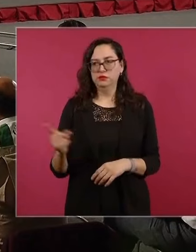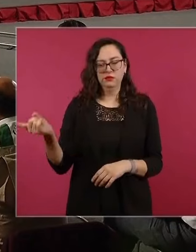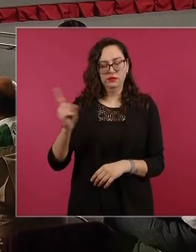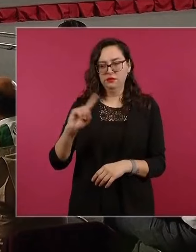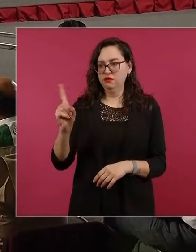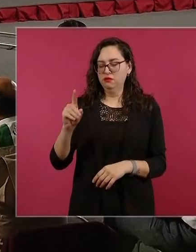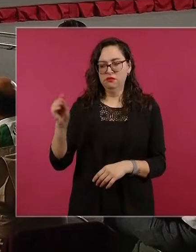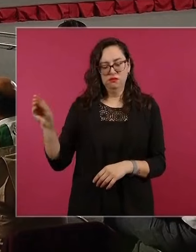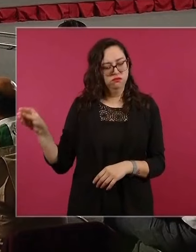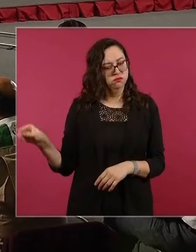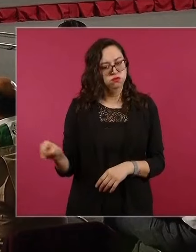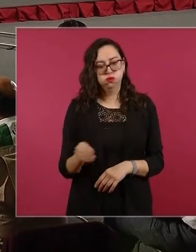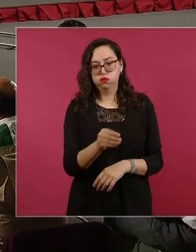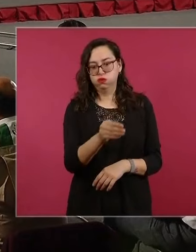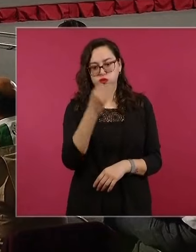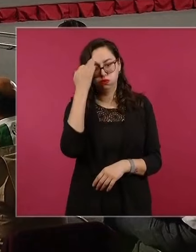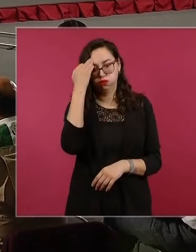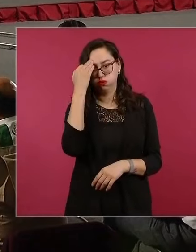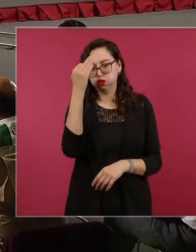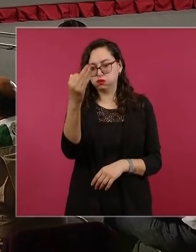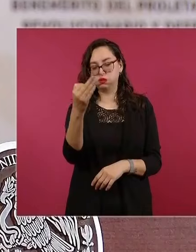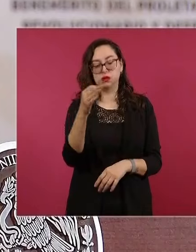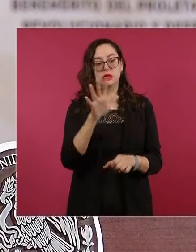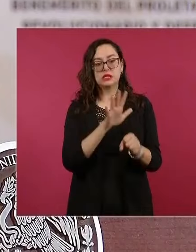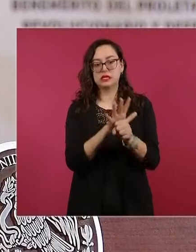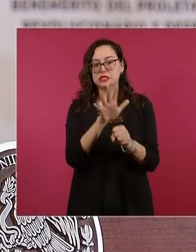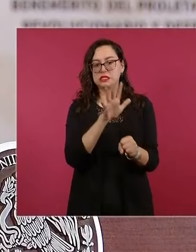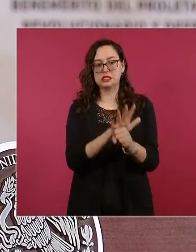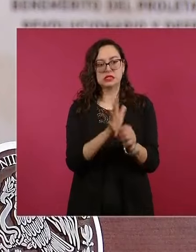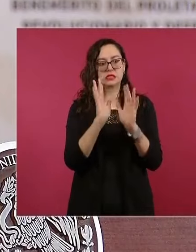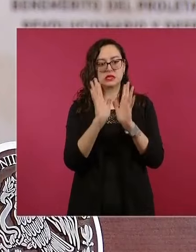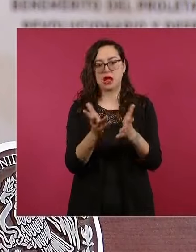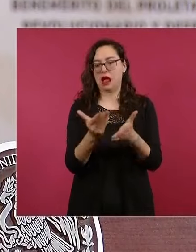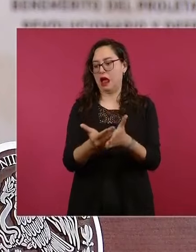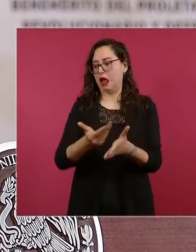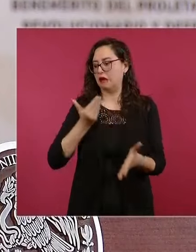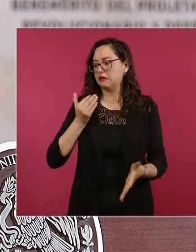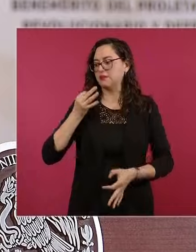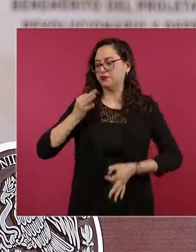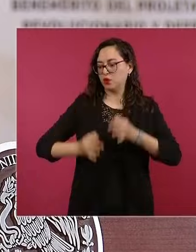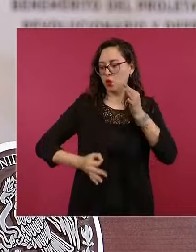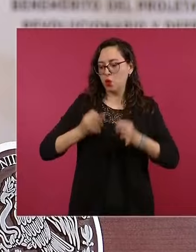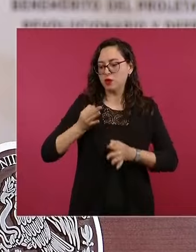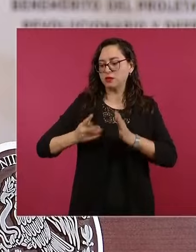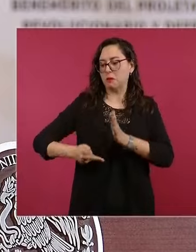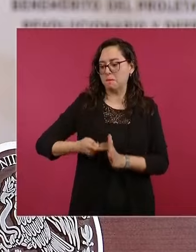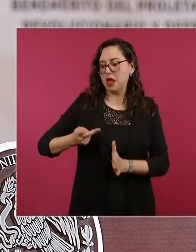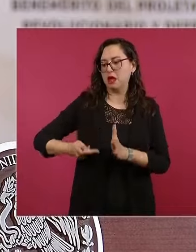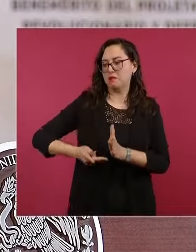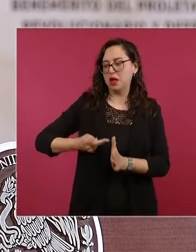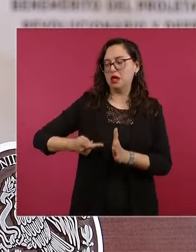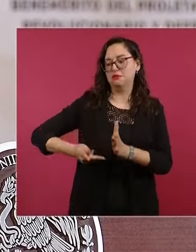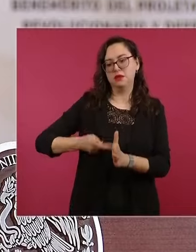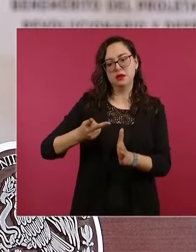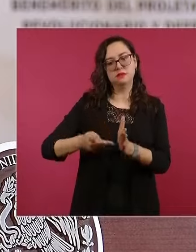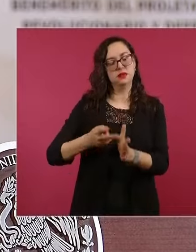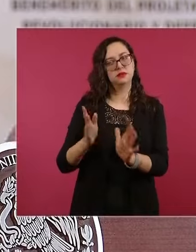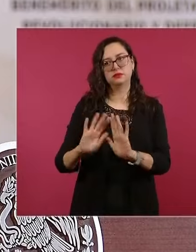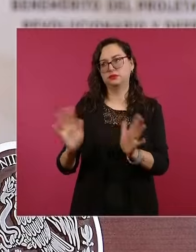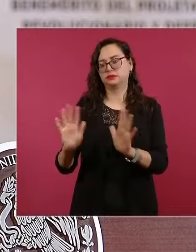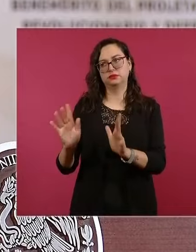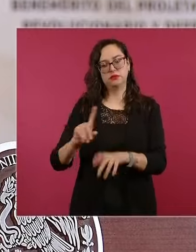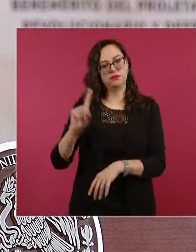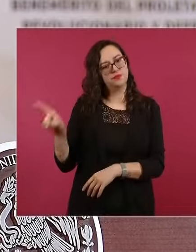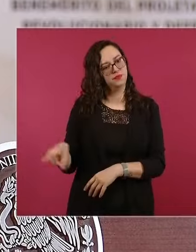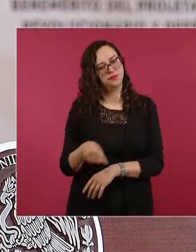que ya había sido debatido en numerosos precedentes judiciales este caso y lo devolvieron